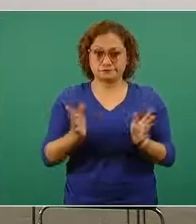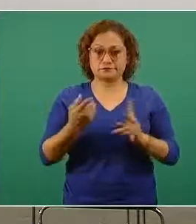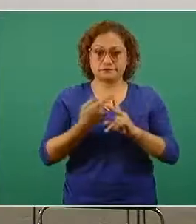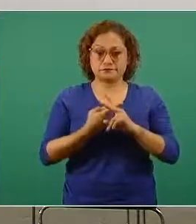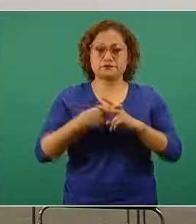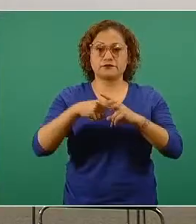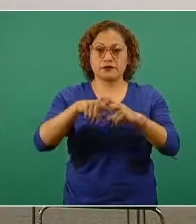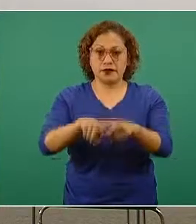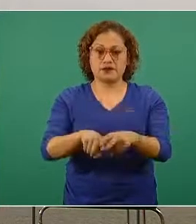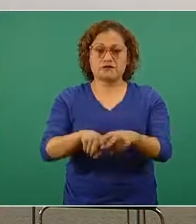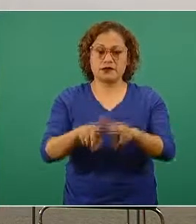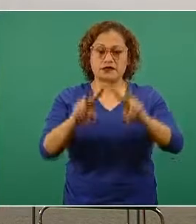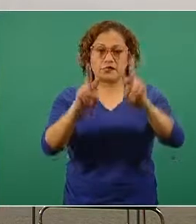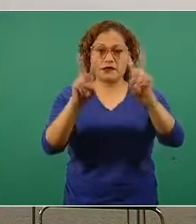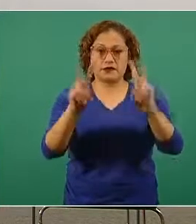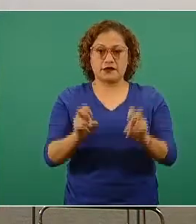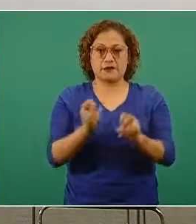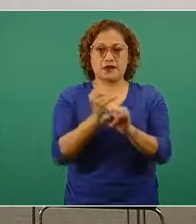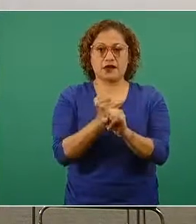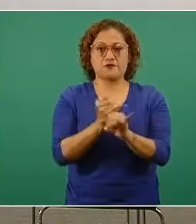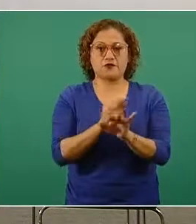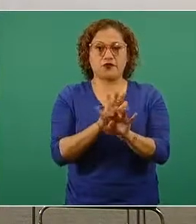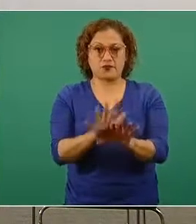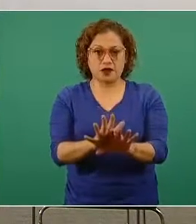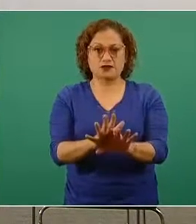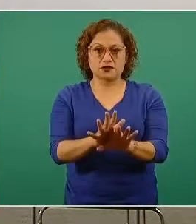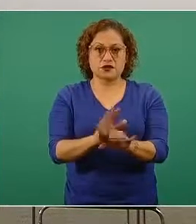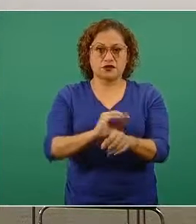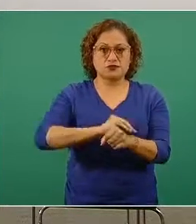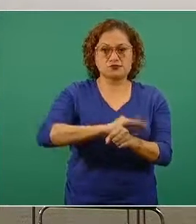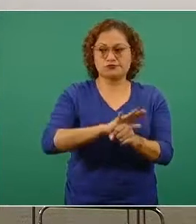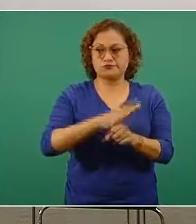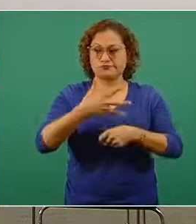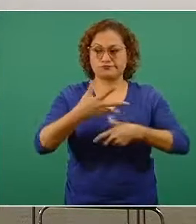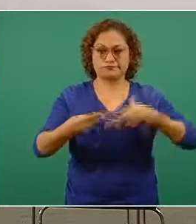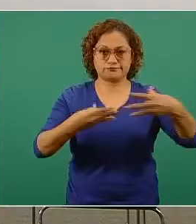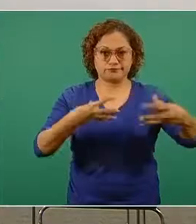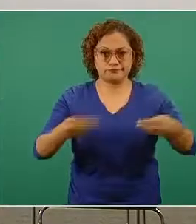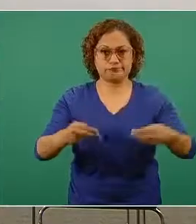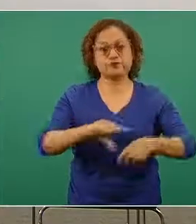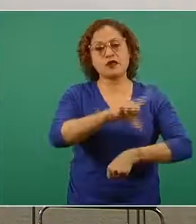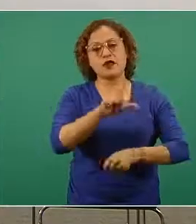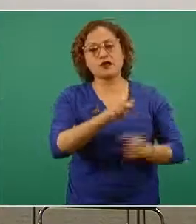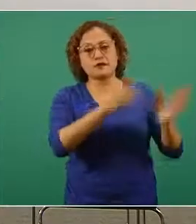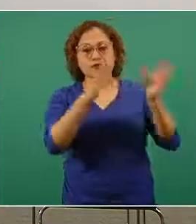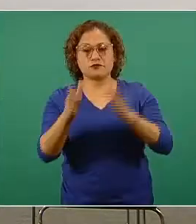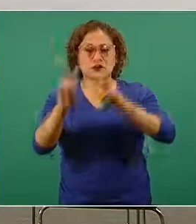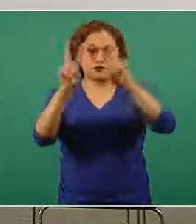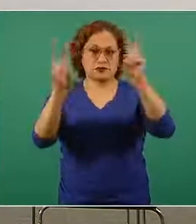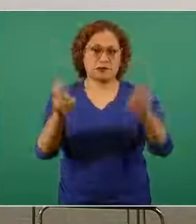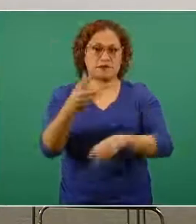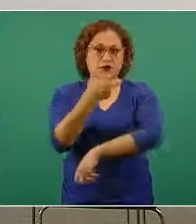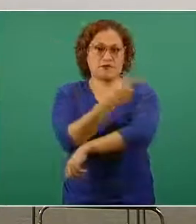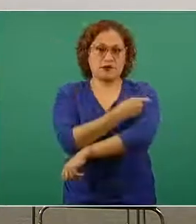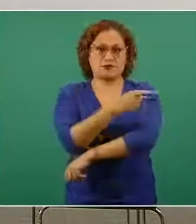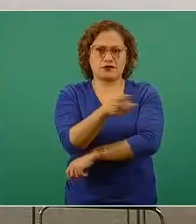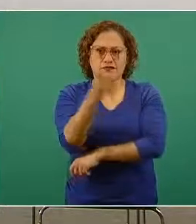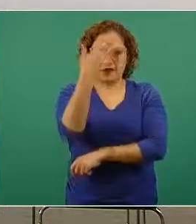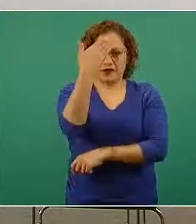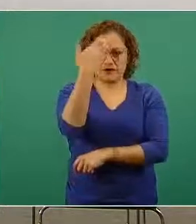del componente técnico y posteriormente pasaremos al tema de vacunas. Y como ustedes han venido